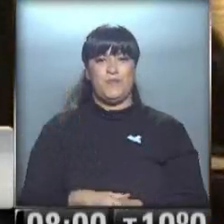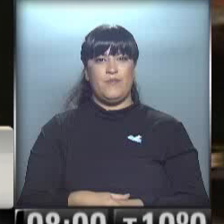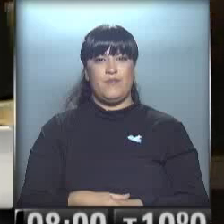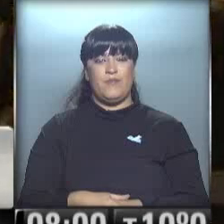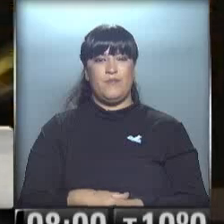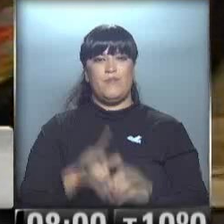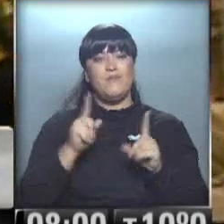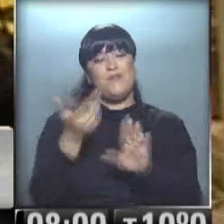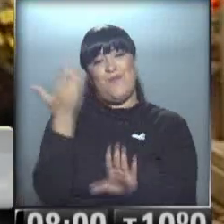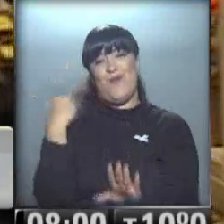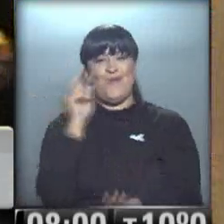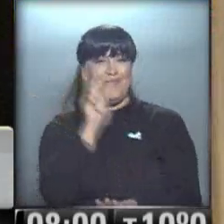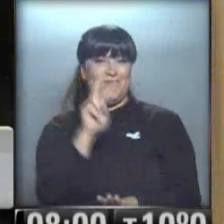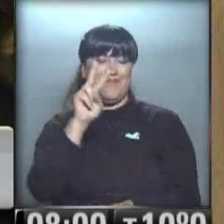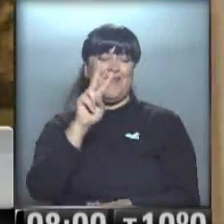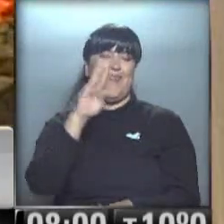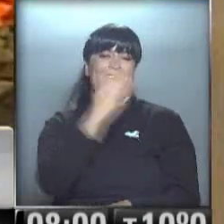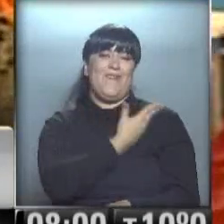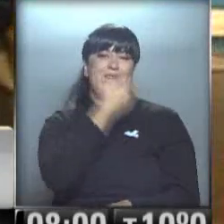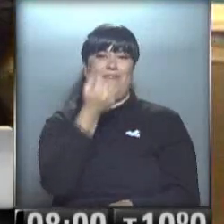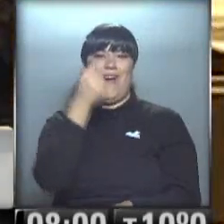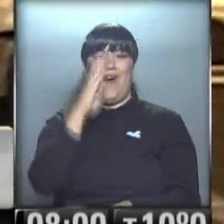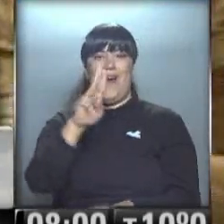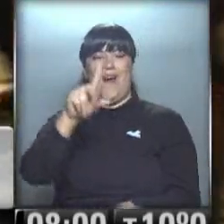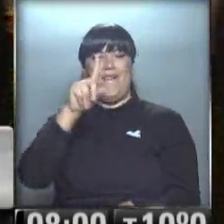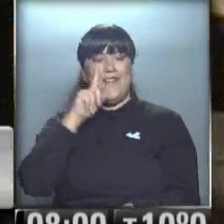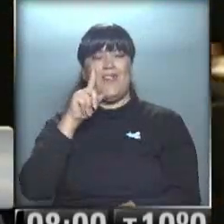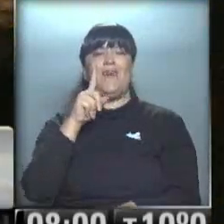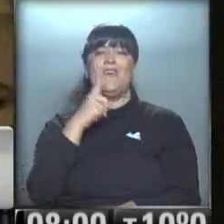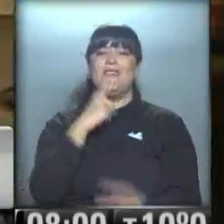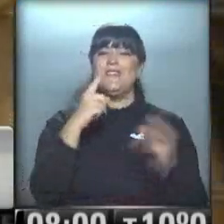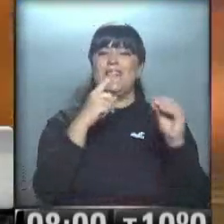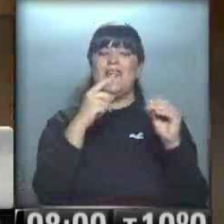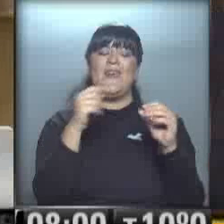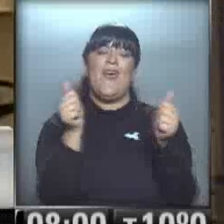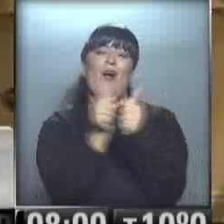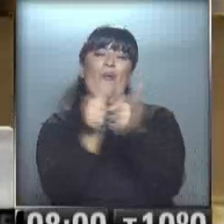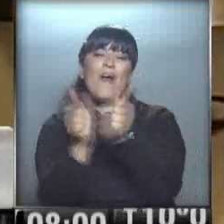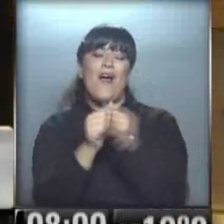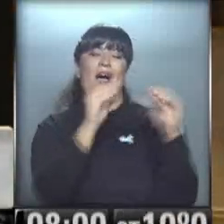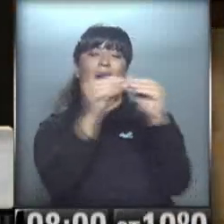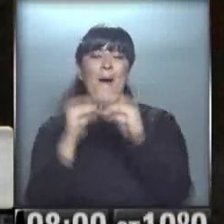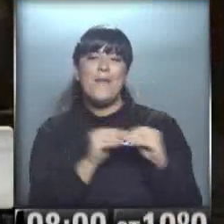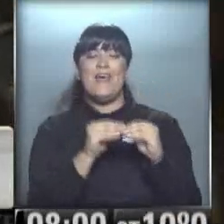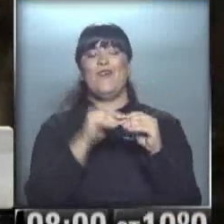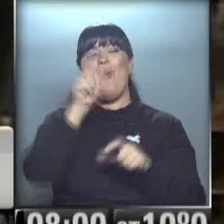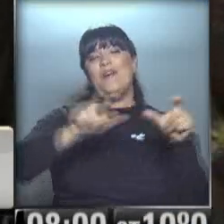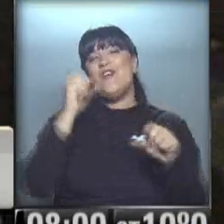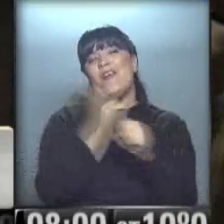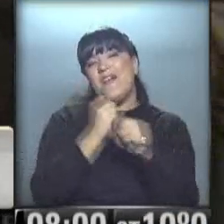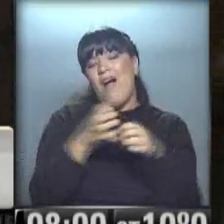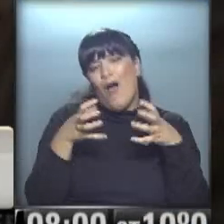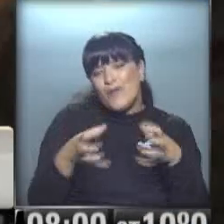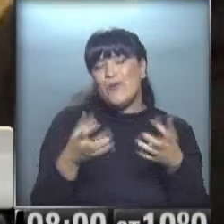a Néstor Fabri. Néstor Fabri está acompañado por amigos, gente del fútbol,